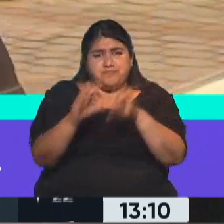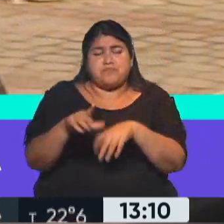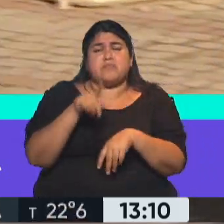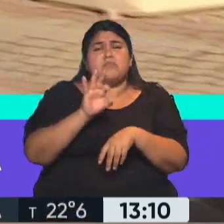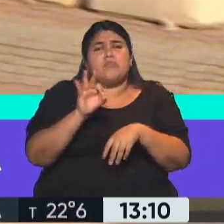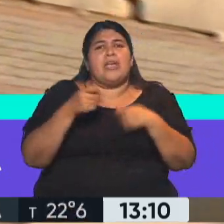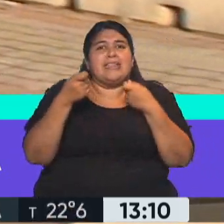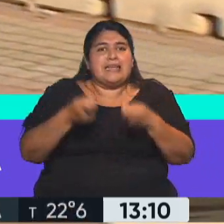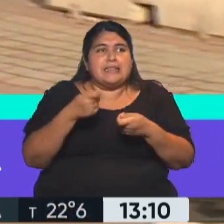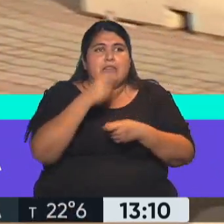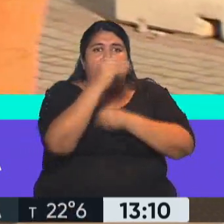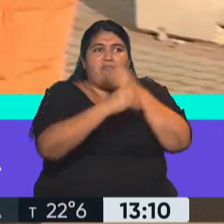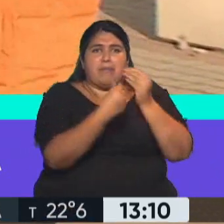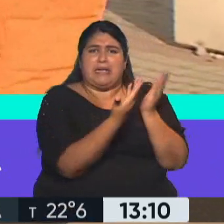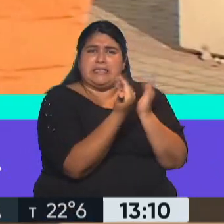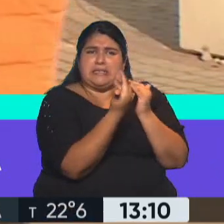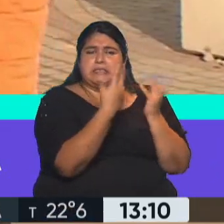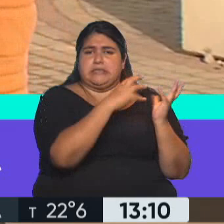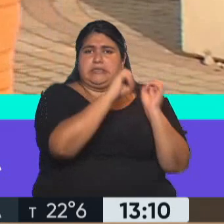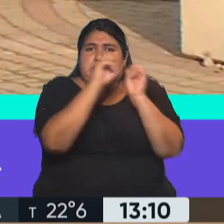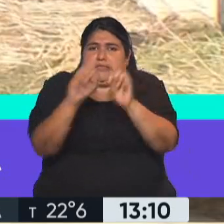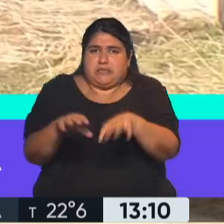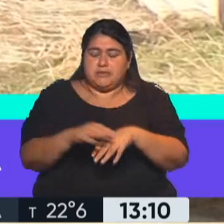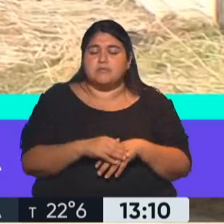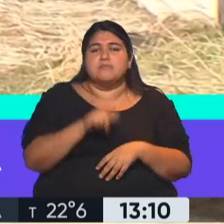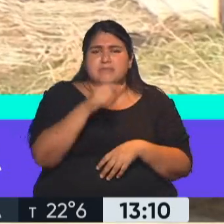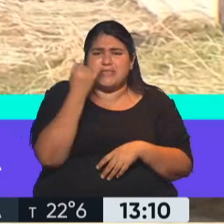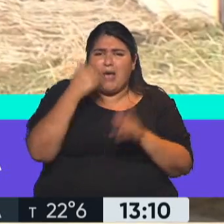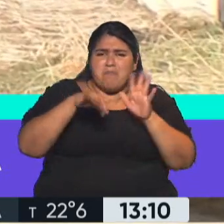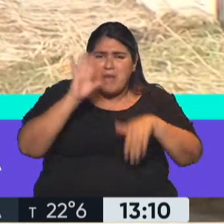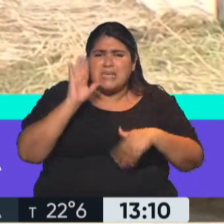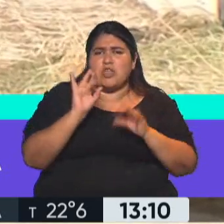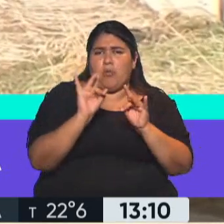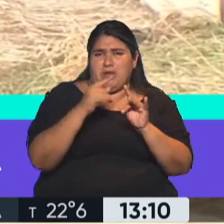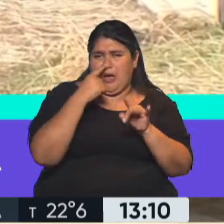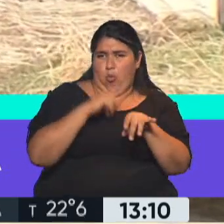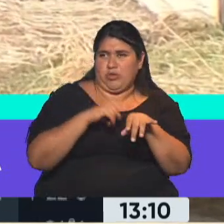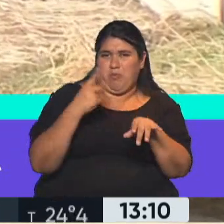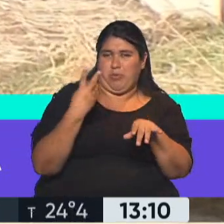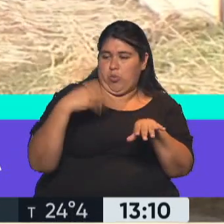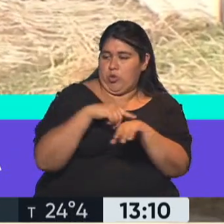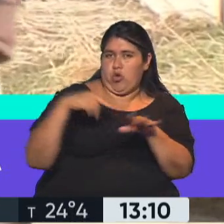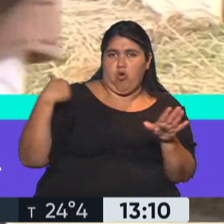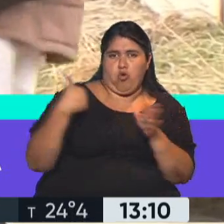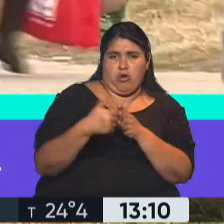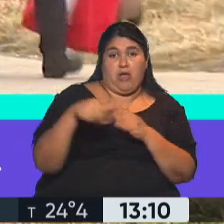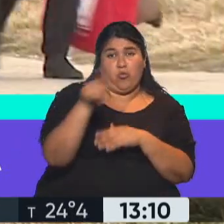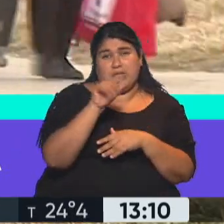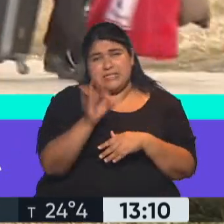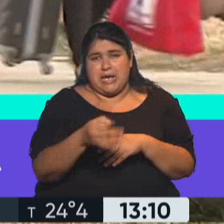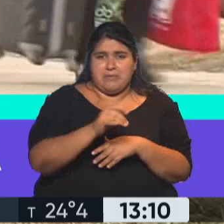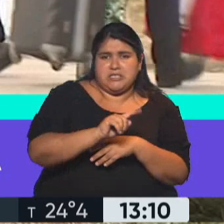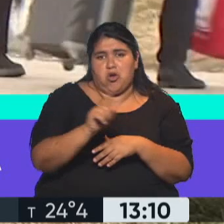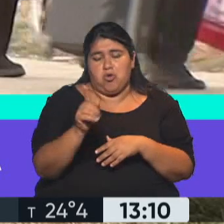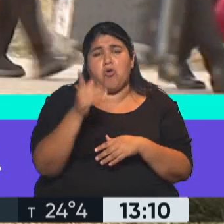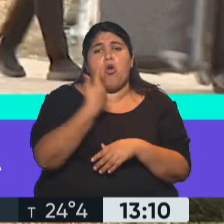intentando que su familia cruce la frontera, cosa que se hizo un poco más complicada en las últimas 24 horas, porque no sé si sabrán o no,